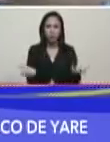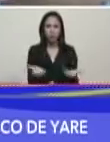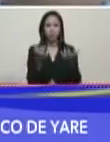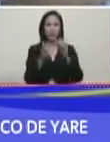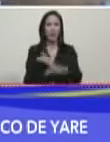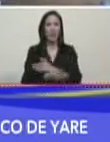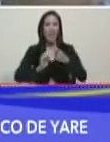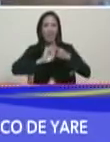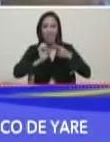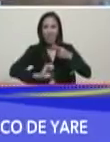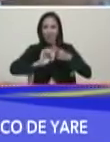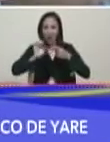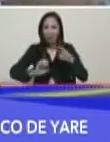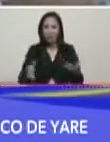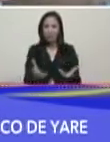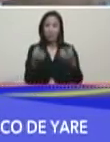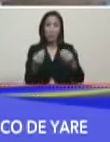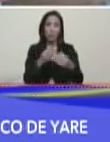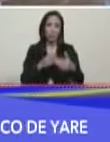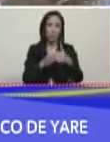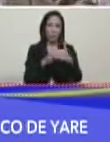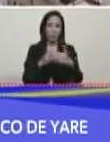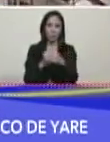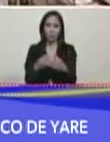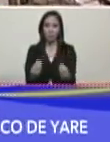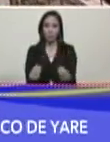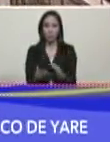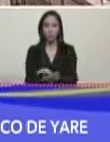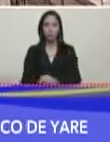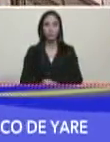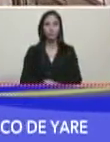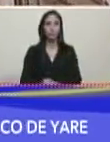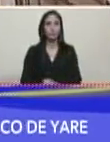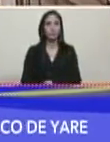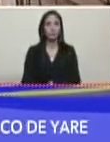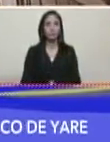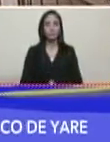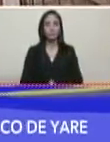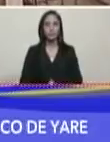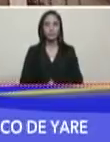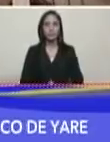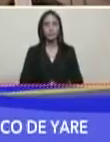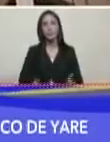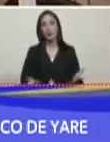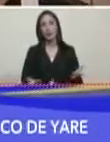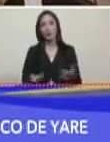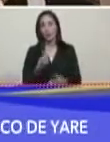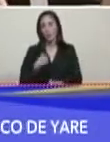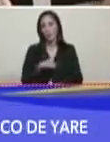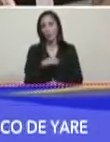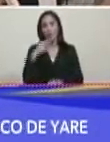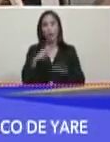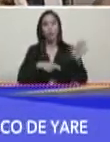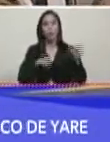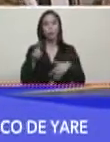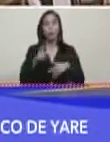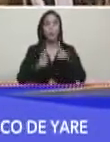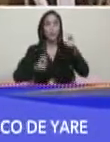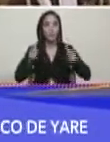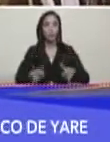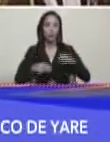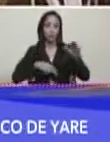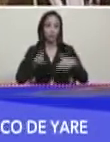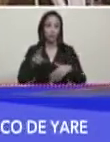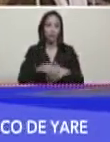generación. O sea, muchas fallas conseguimos. Ya con eso, nosotros éramos un grupo de 12 personas, visitábamos